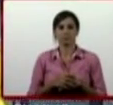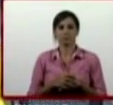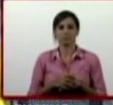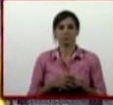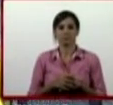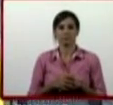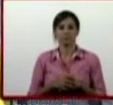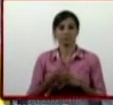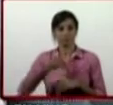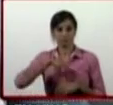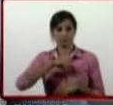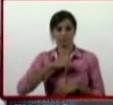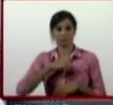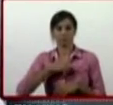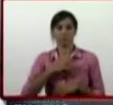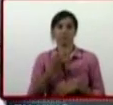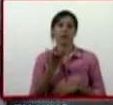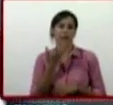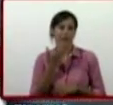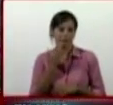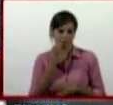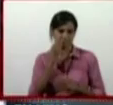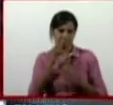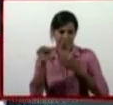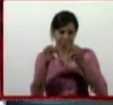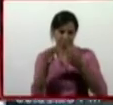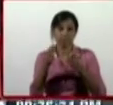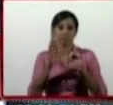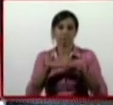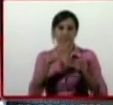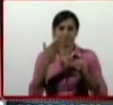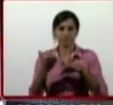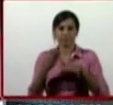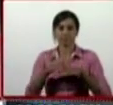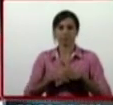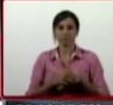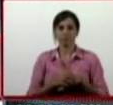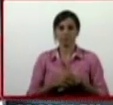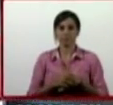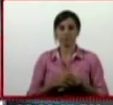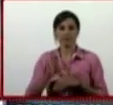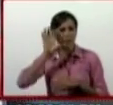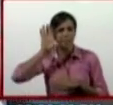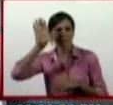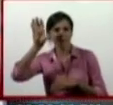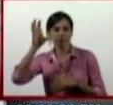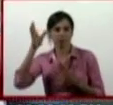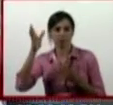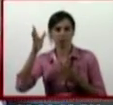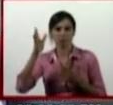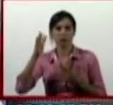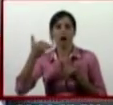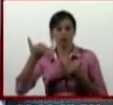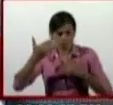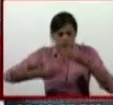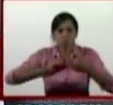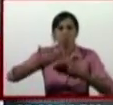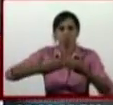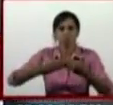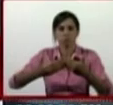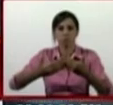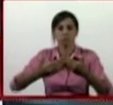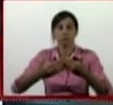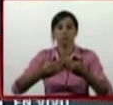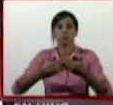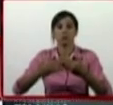esto nosotros lo ponemos como ejemplo porque la patria está avanzando en un conjunto de